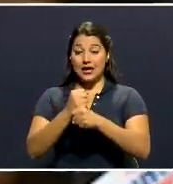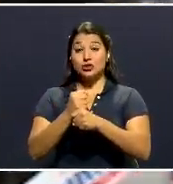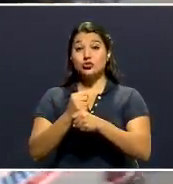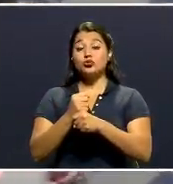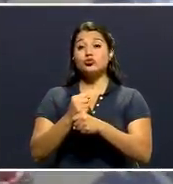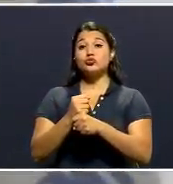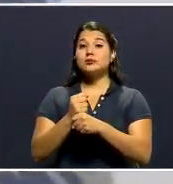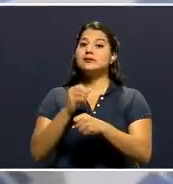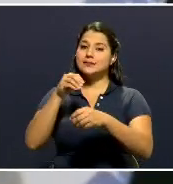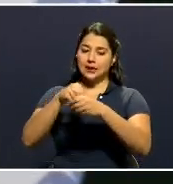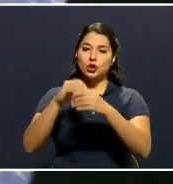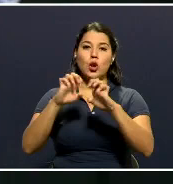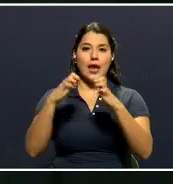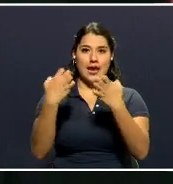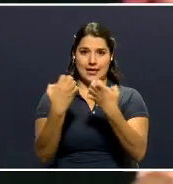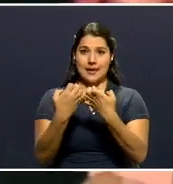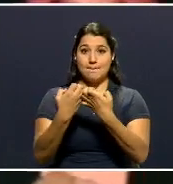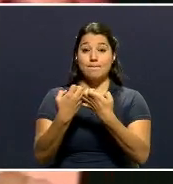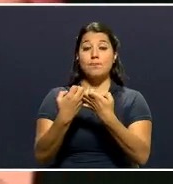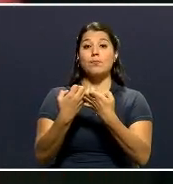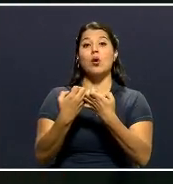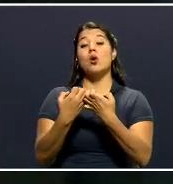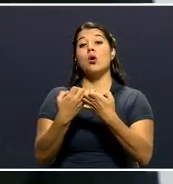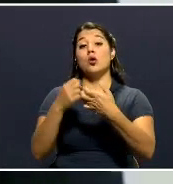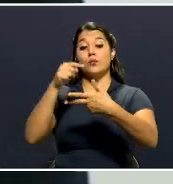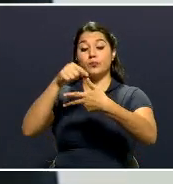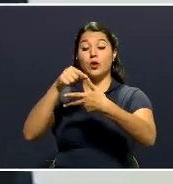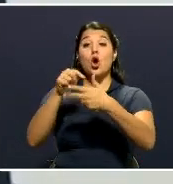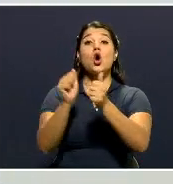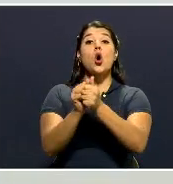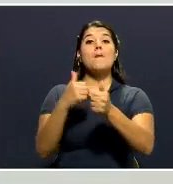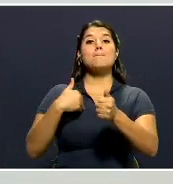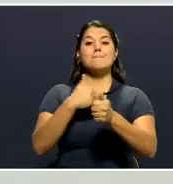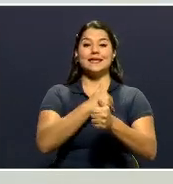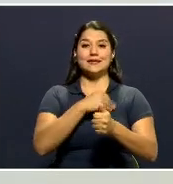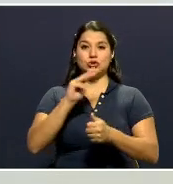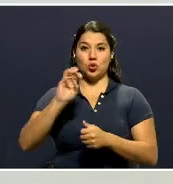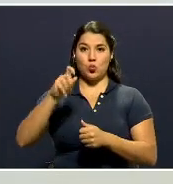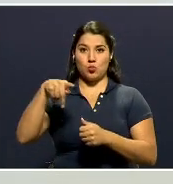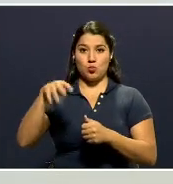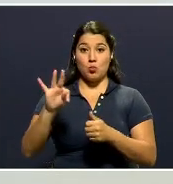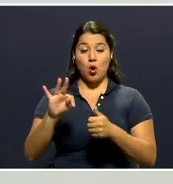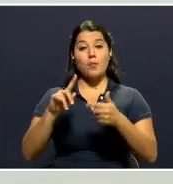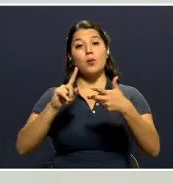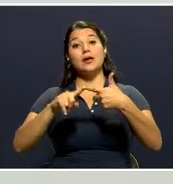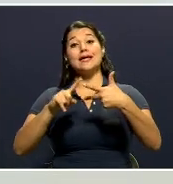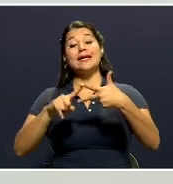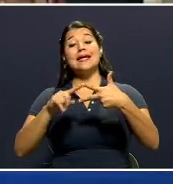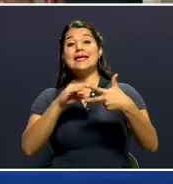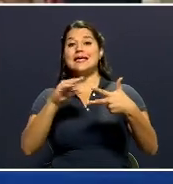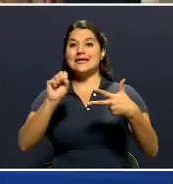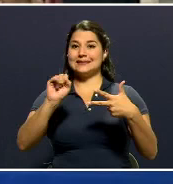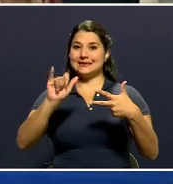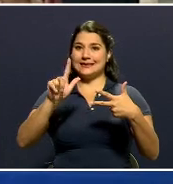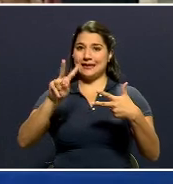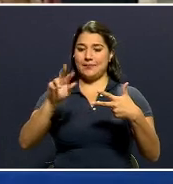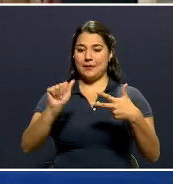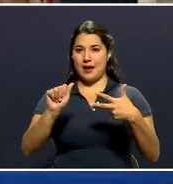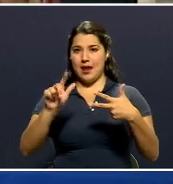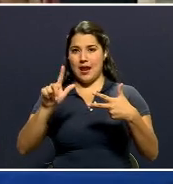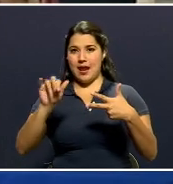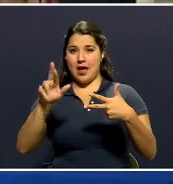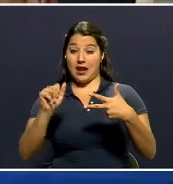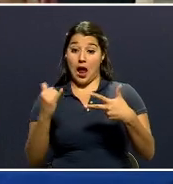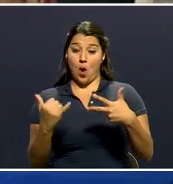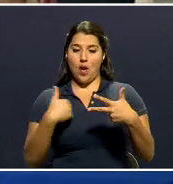completa el equipo liderado por el ministro del MOP, Rodolfo Méndez Mata, y por la ministra interina de la Presidencia, Silvia Lara,